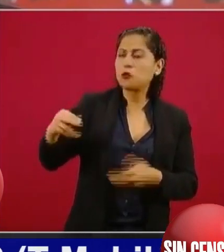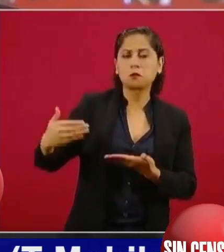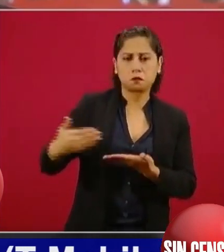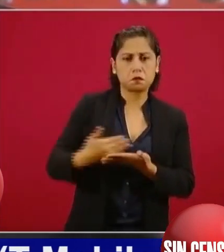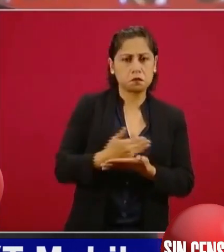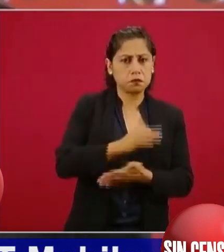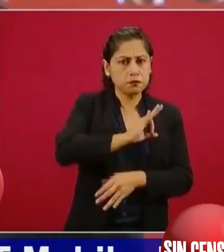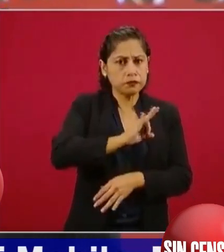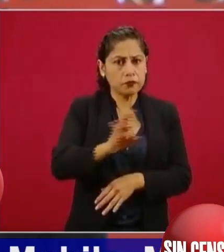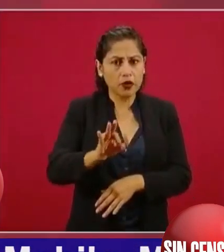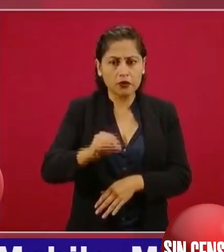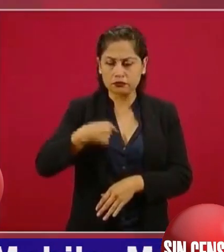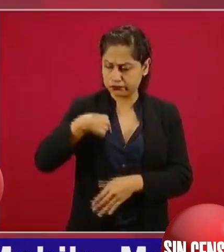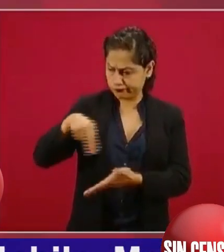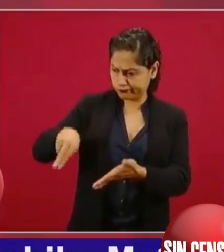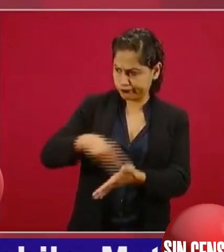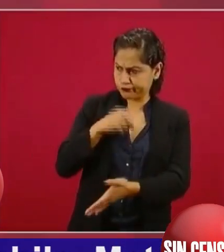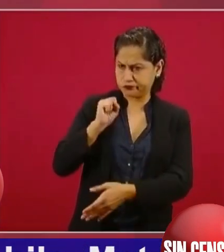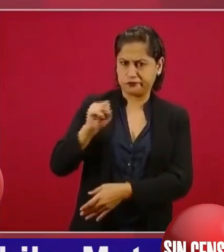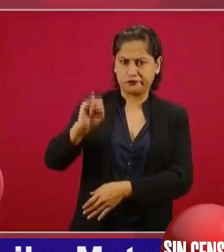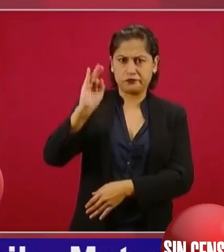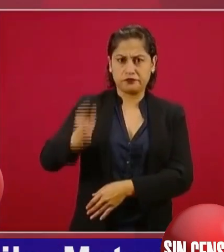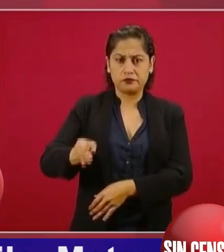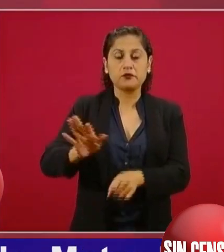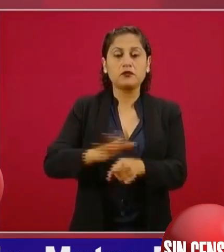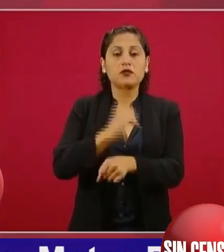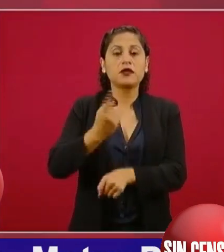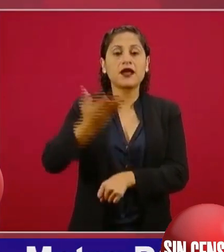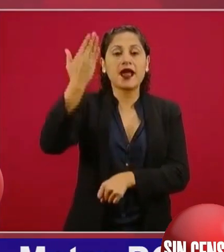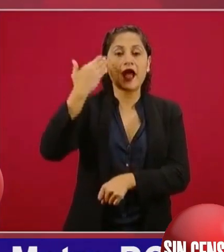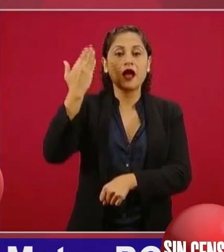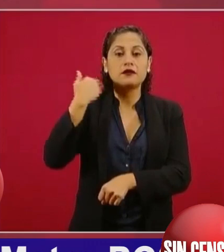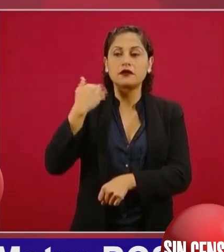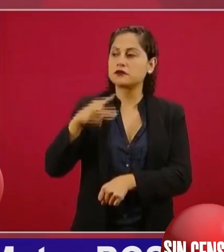No se permitía la observación